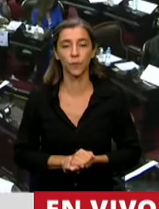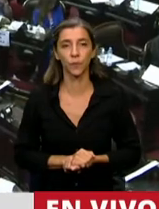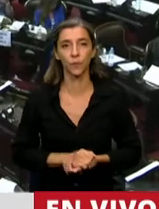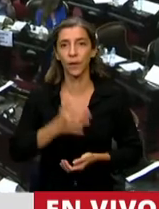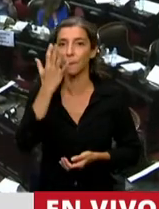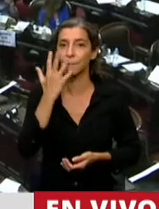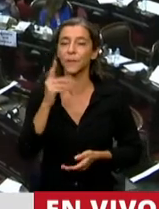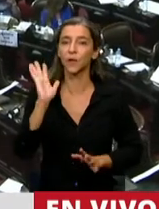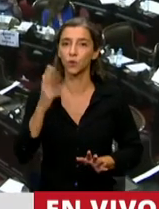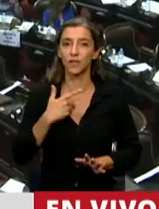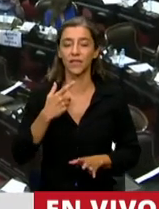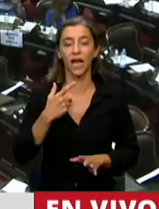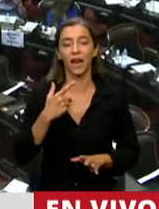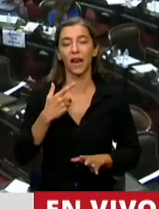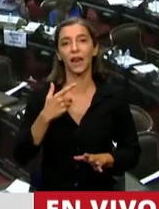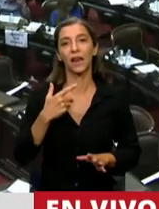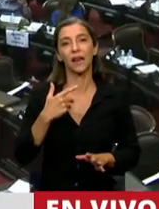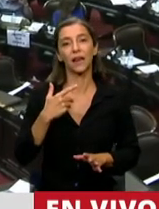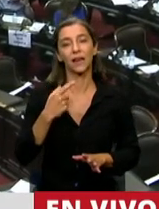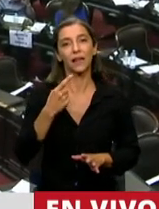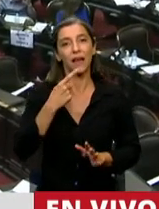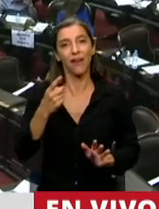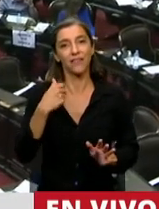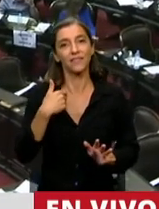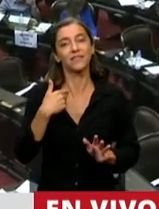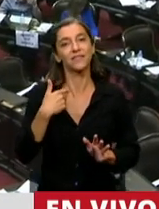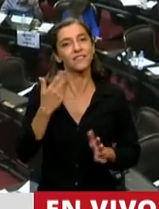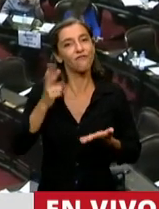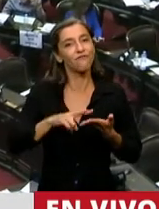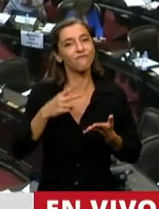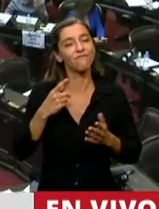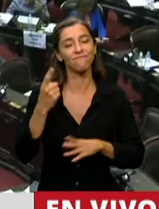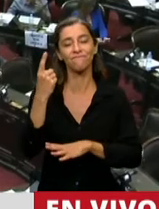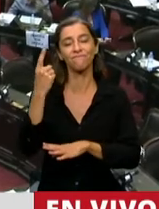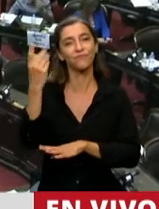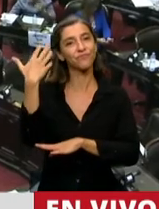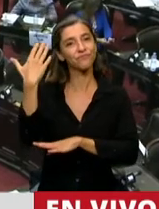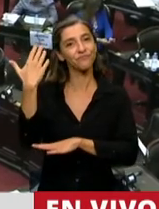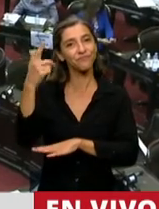me gustaría resaltar las palabras de la